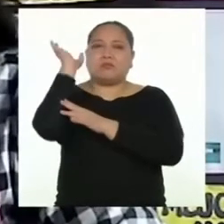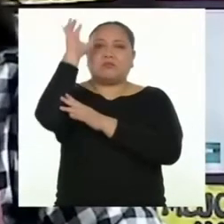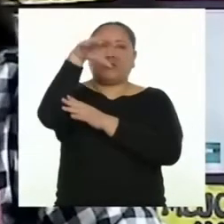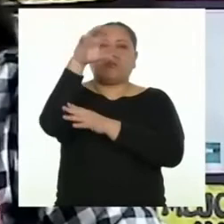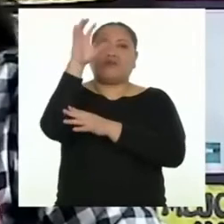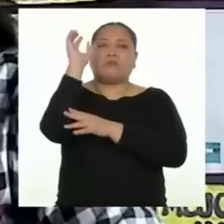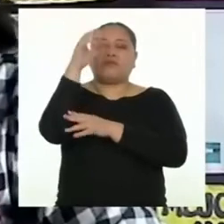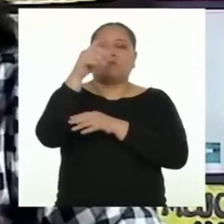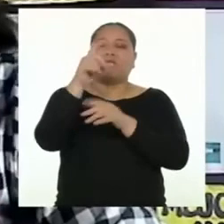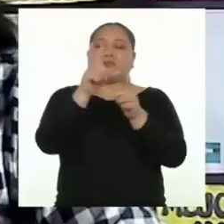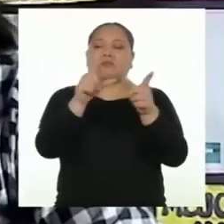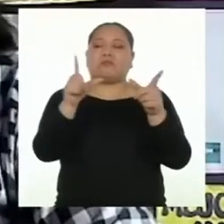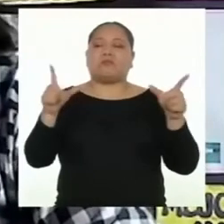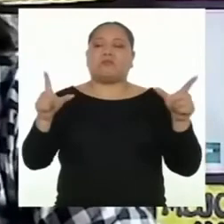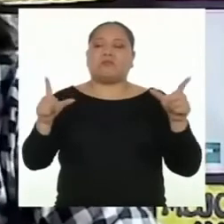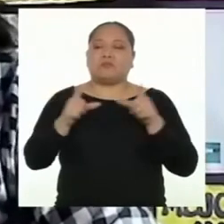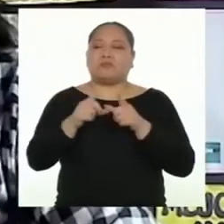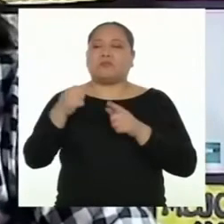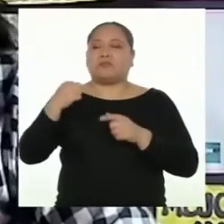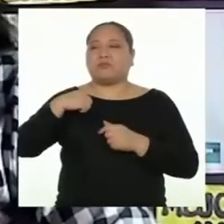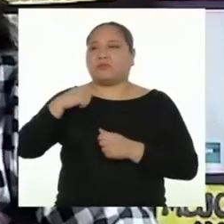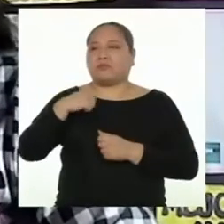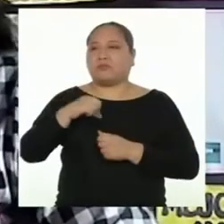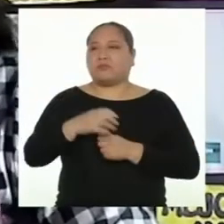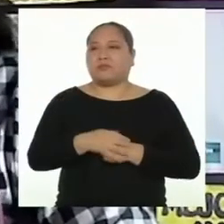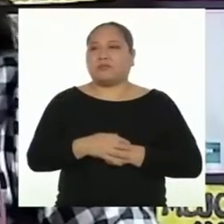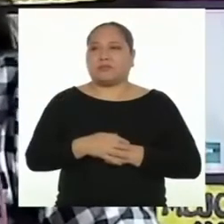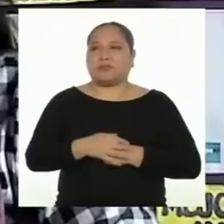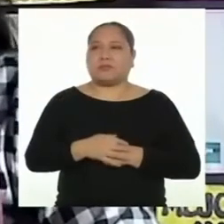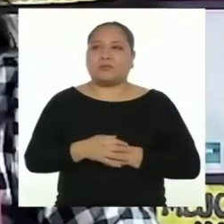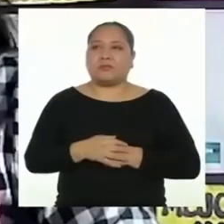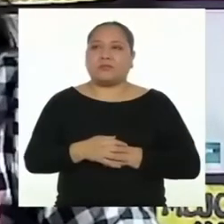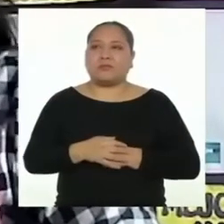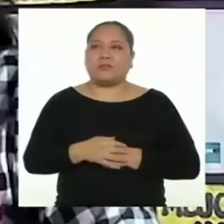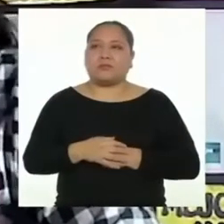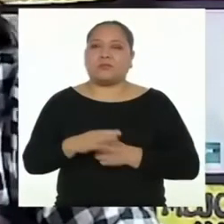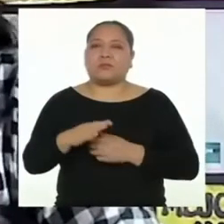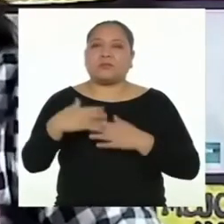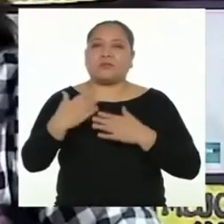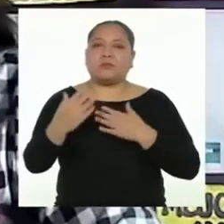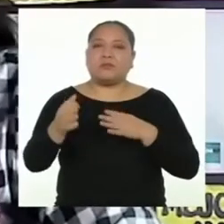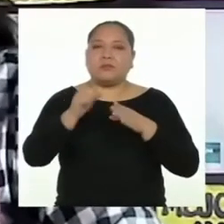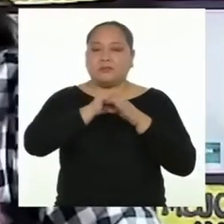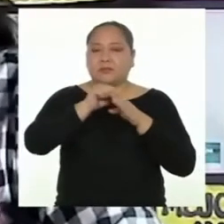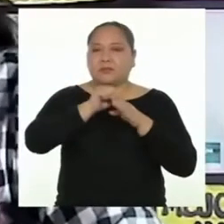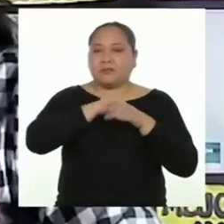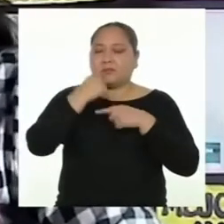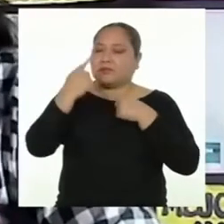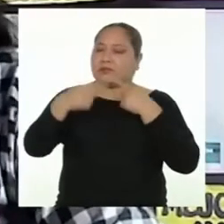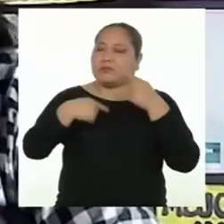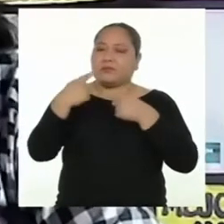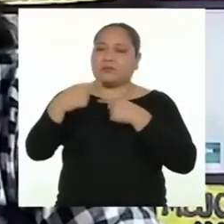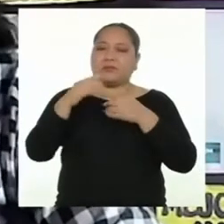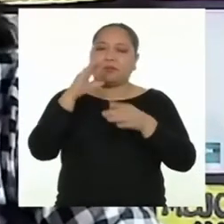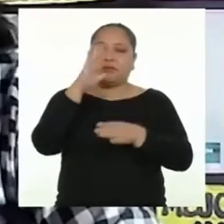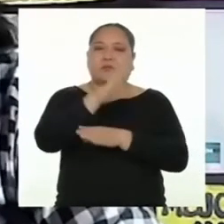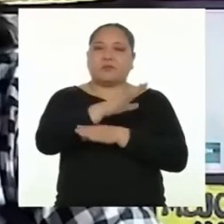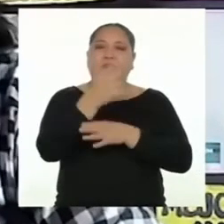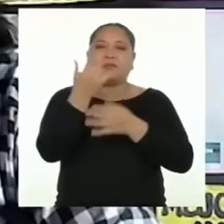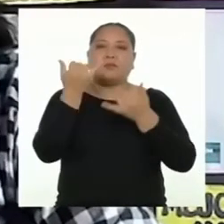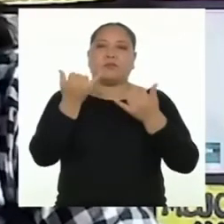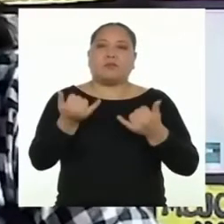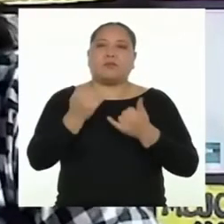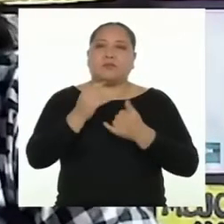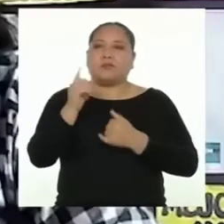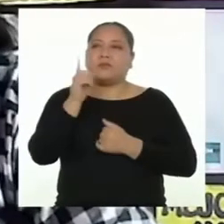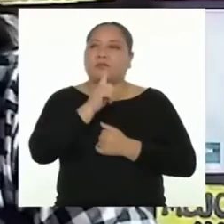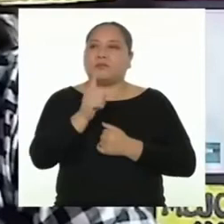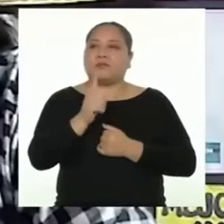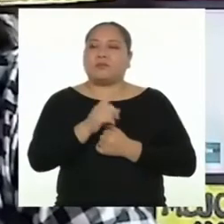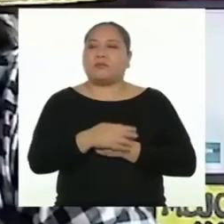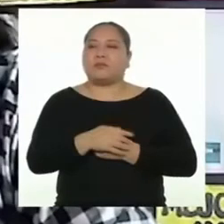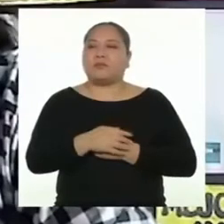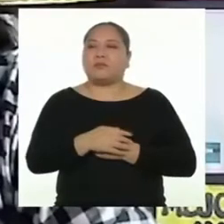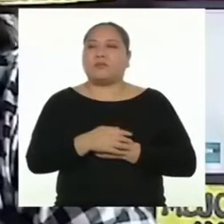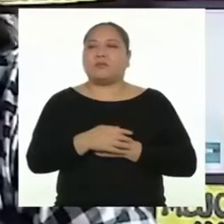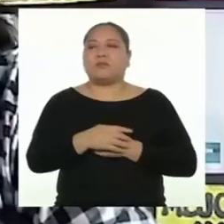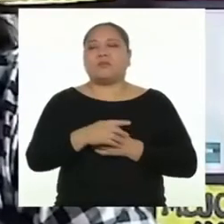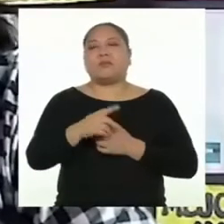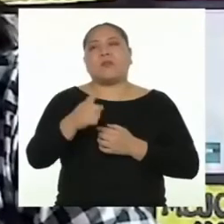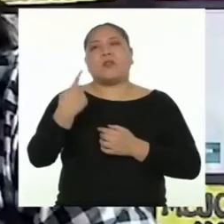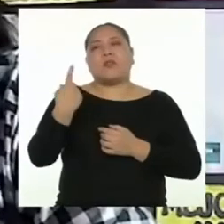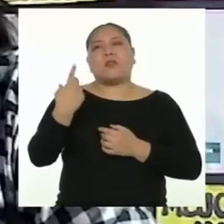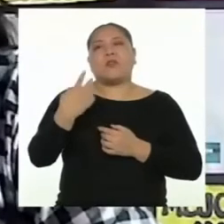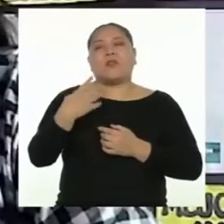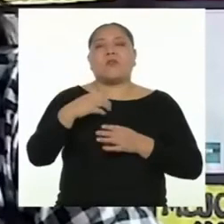el coliseo de la municipalidad y lo practicaba todas las tardes, pero actualmente lo practico